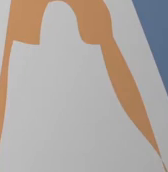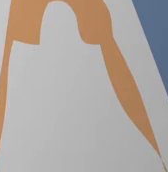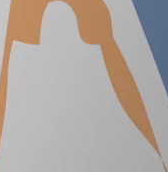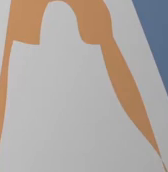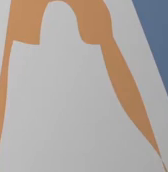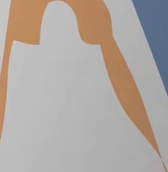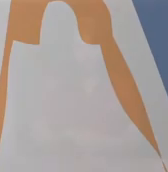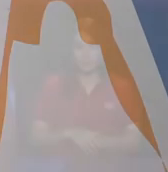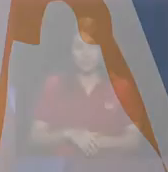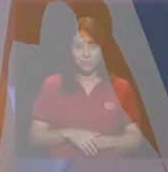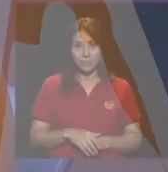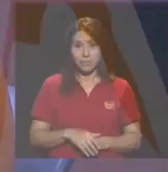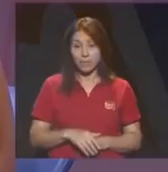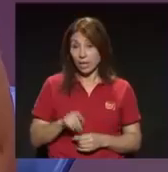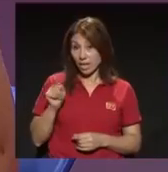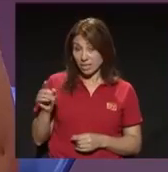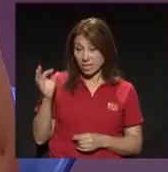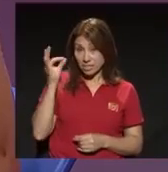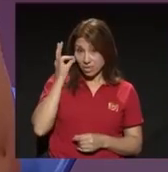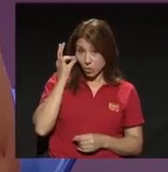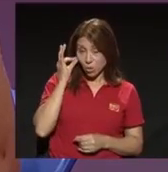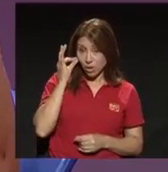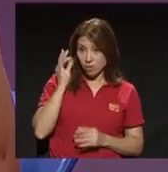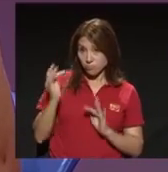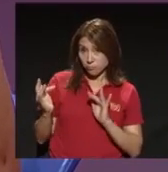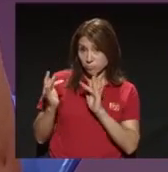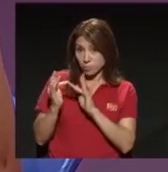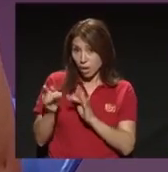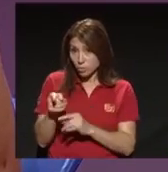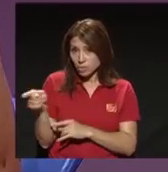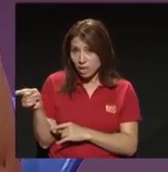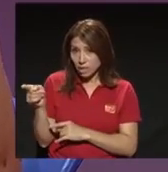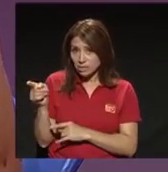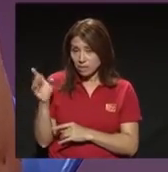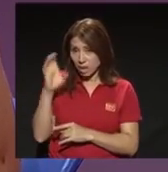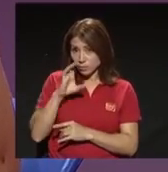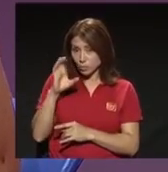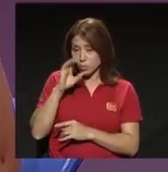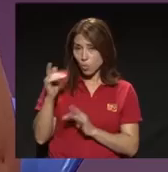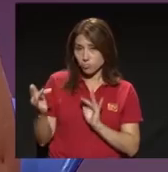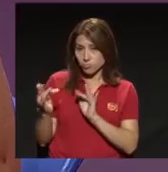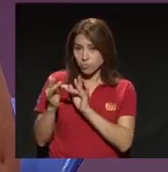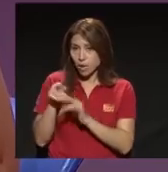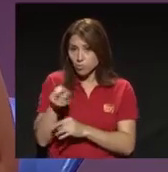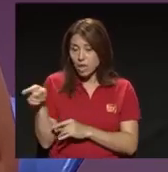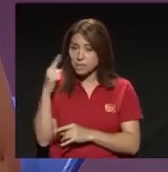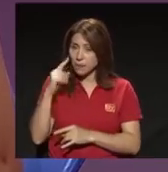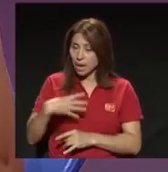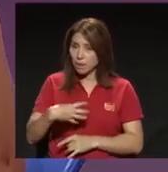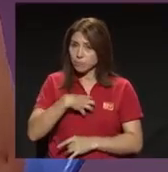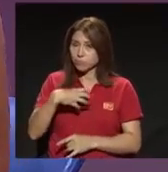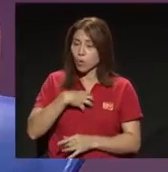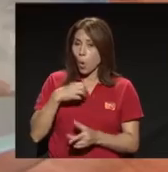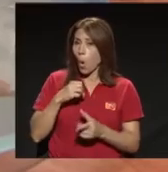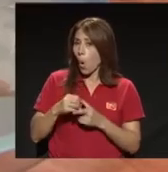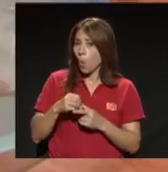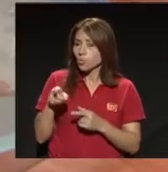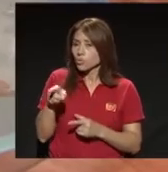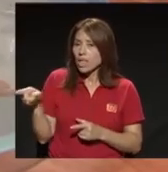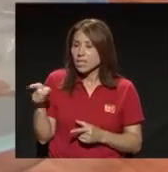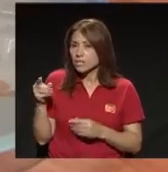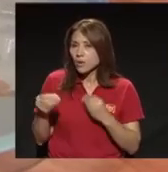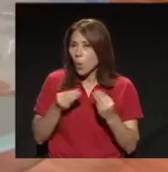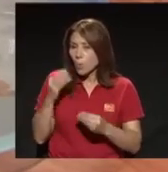está esta señora las busco a ustedes para plantear su queja o como se dieron cuenta